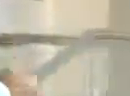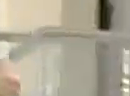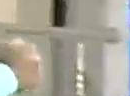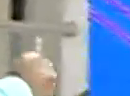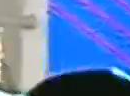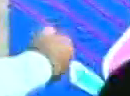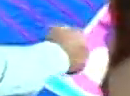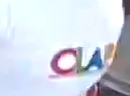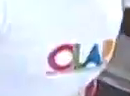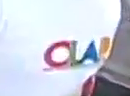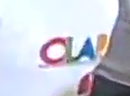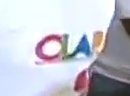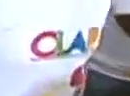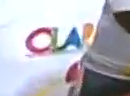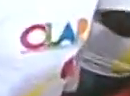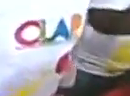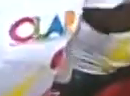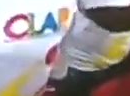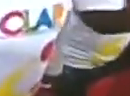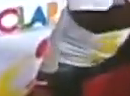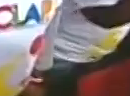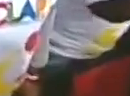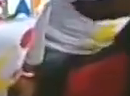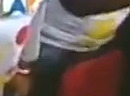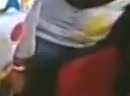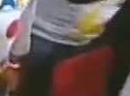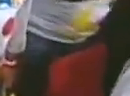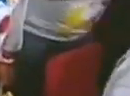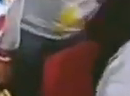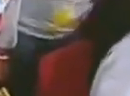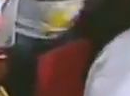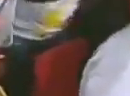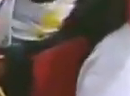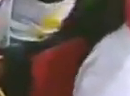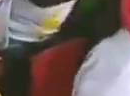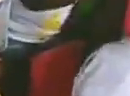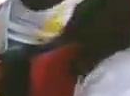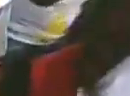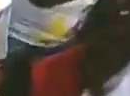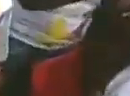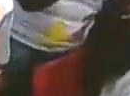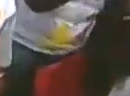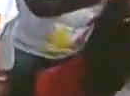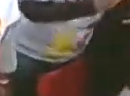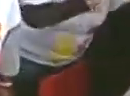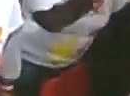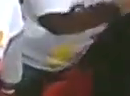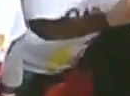que dice así, que dice así.